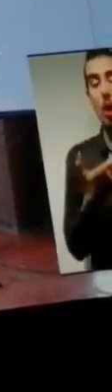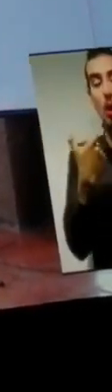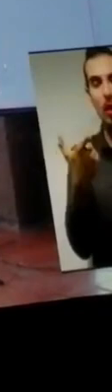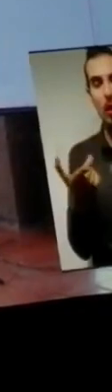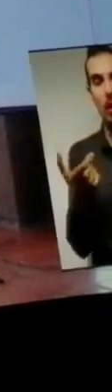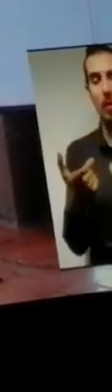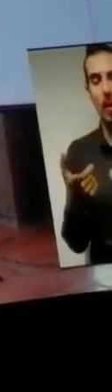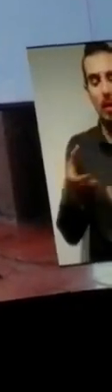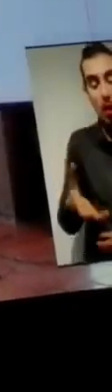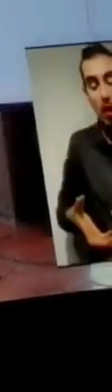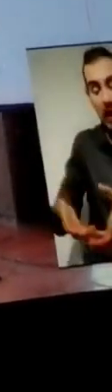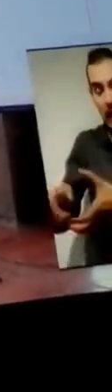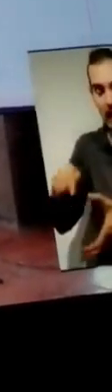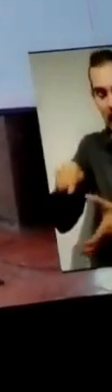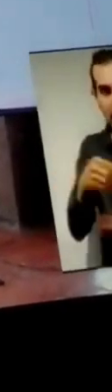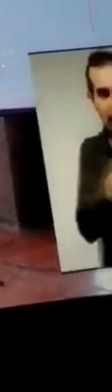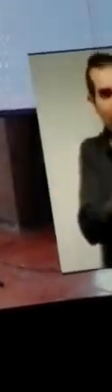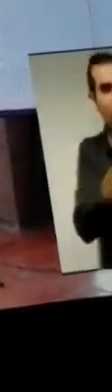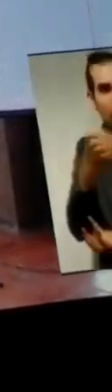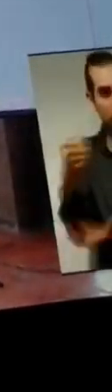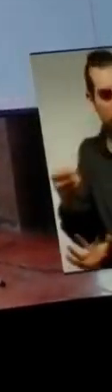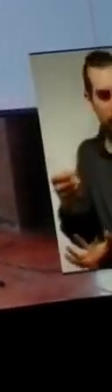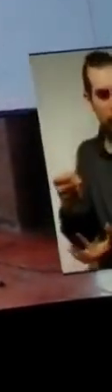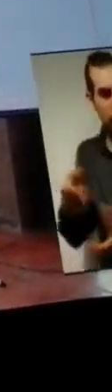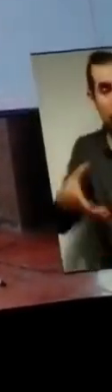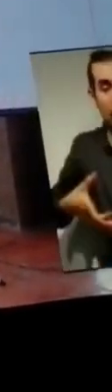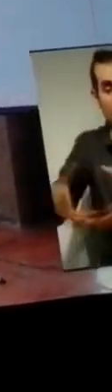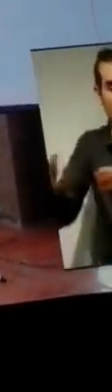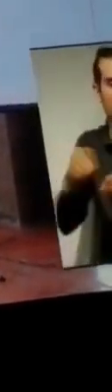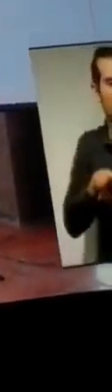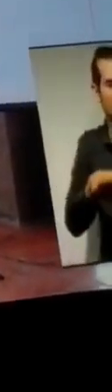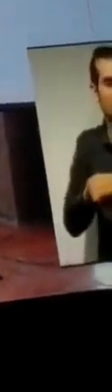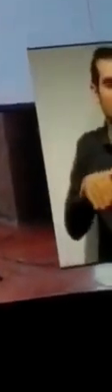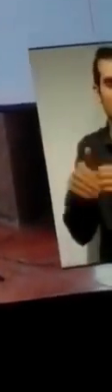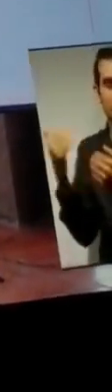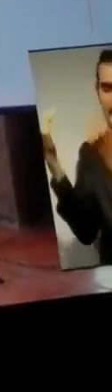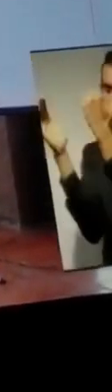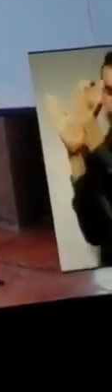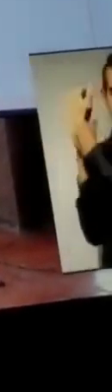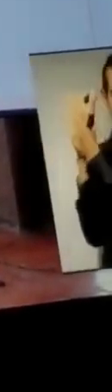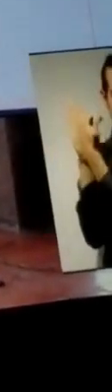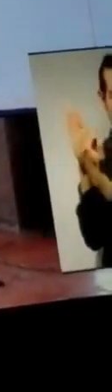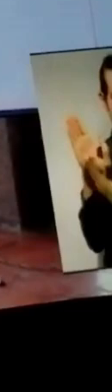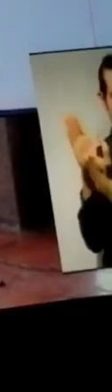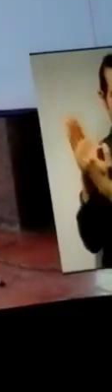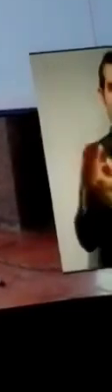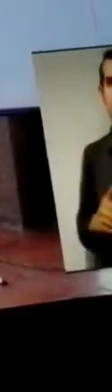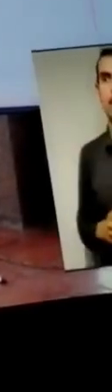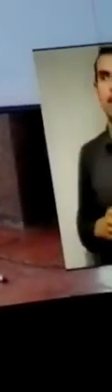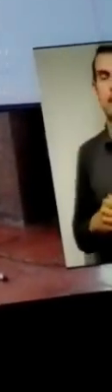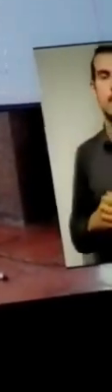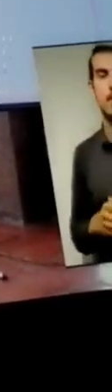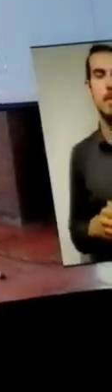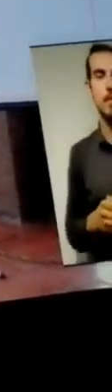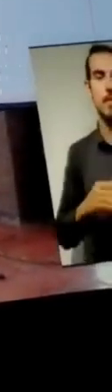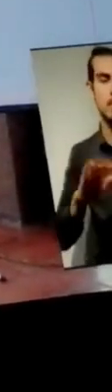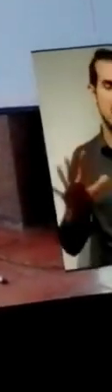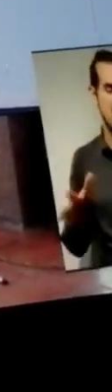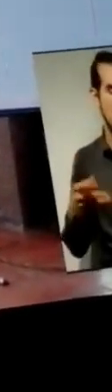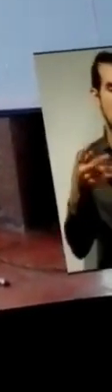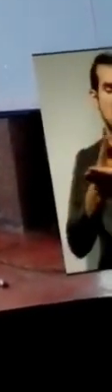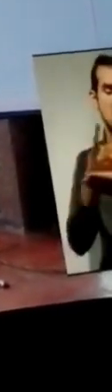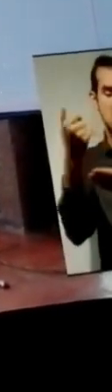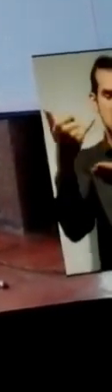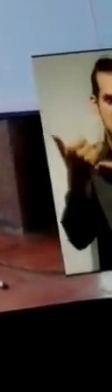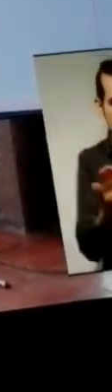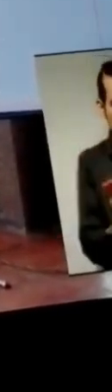en estas calles. Estas son las ganadoras, de los folios que tenemos ahí. Ya tenemos el proyecto,